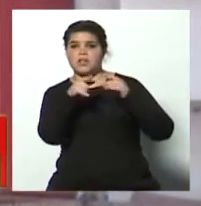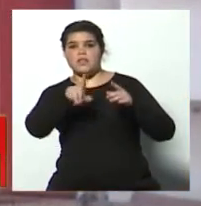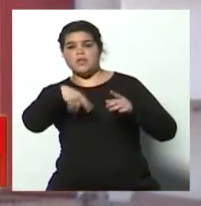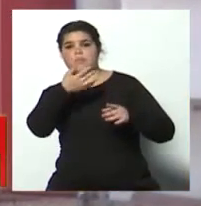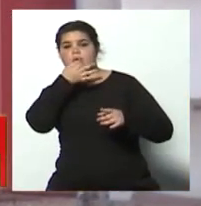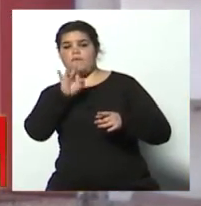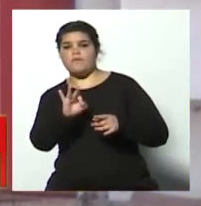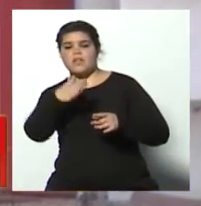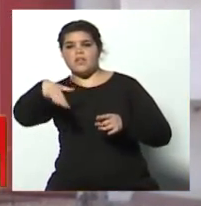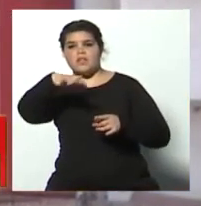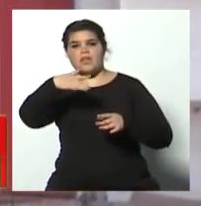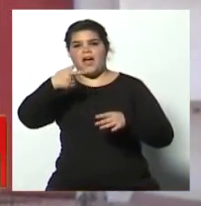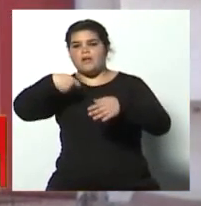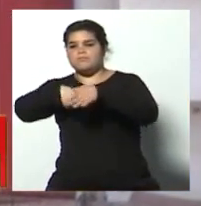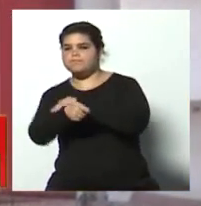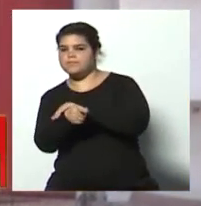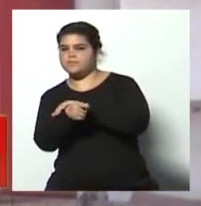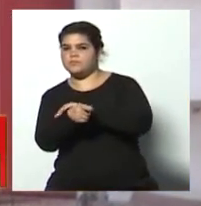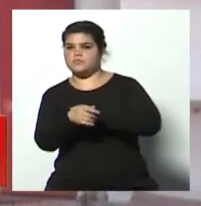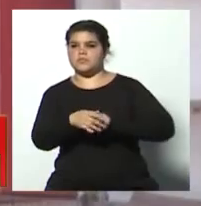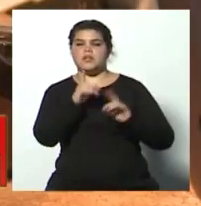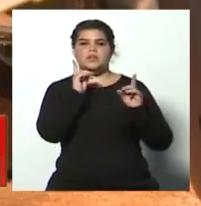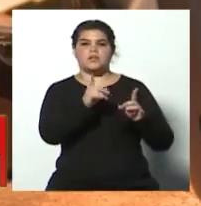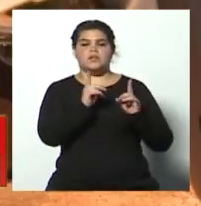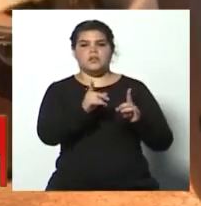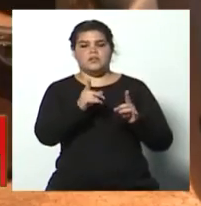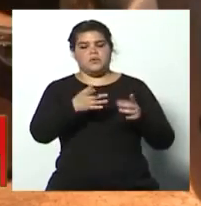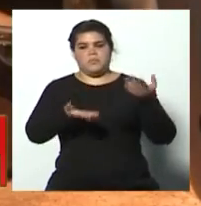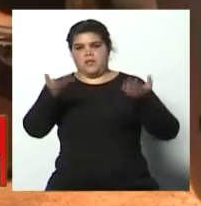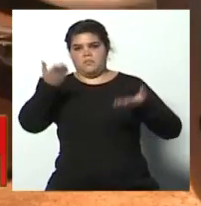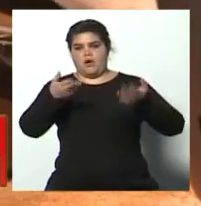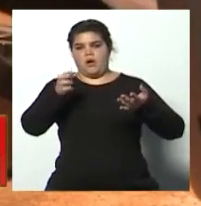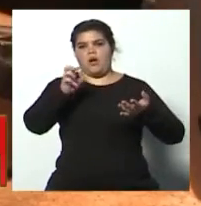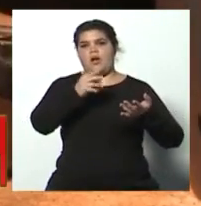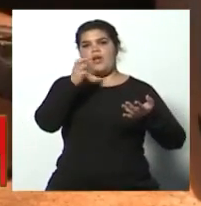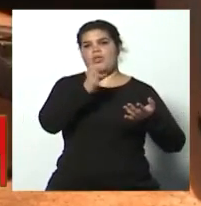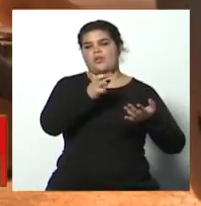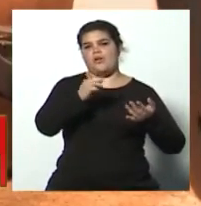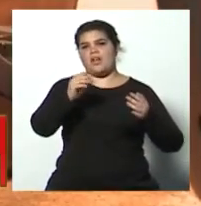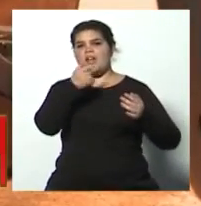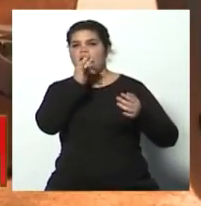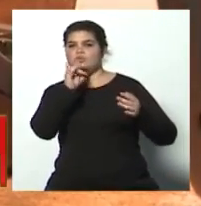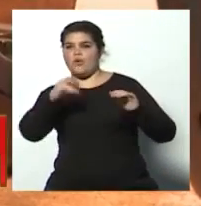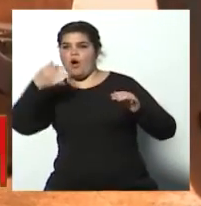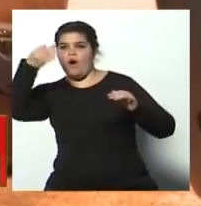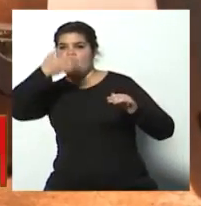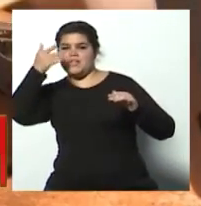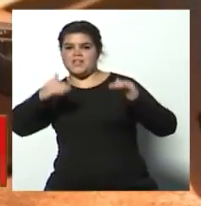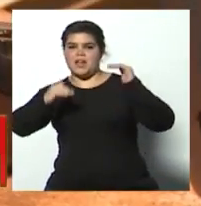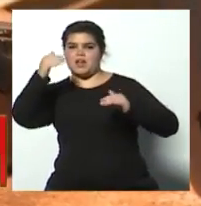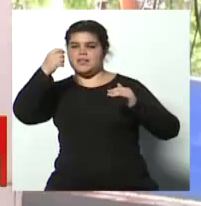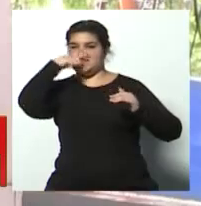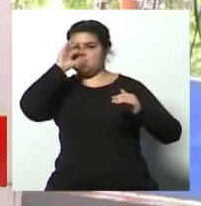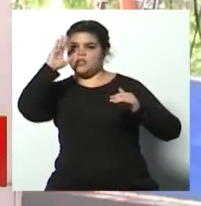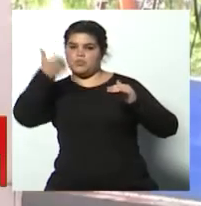las cuevas, ¿no? Hay que recordar que el margen, la diferencia entre el blue y el oficial ha llegado casi al 70% y